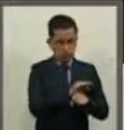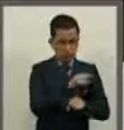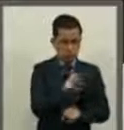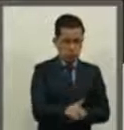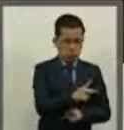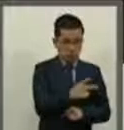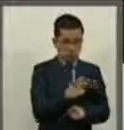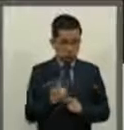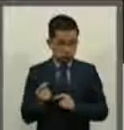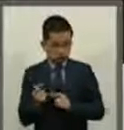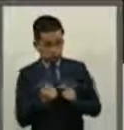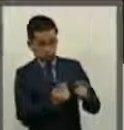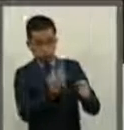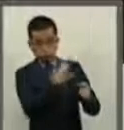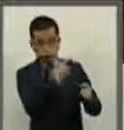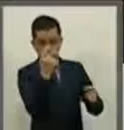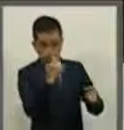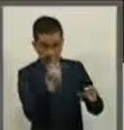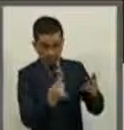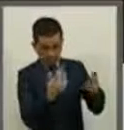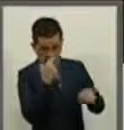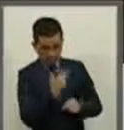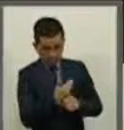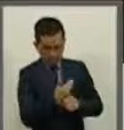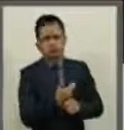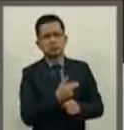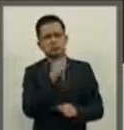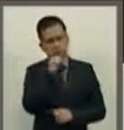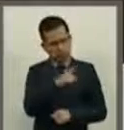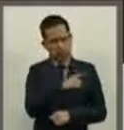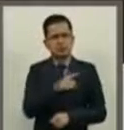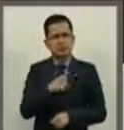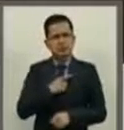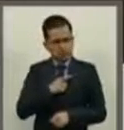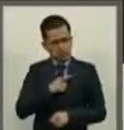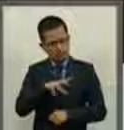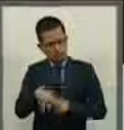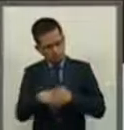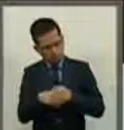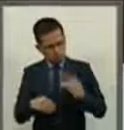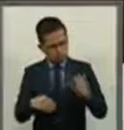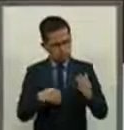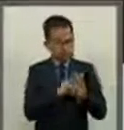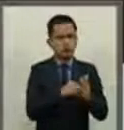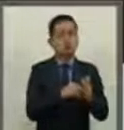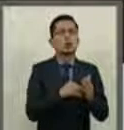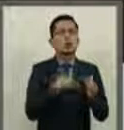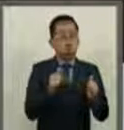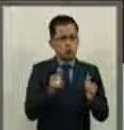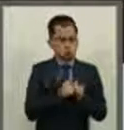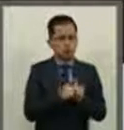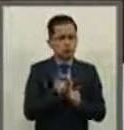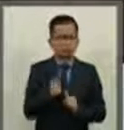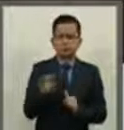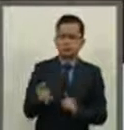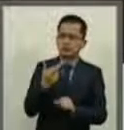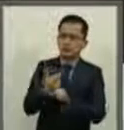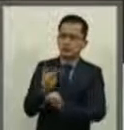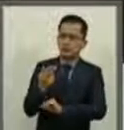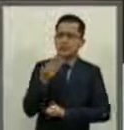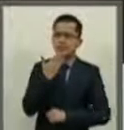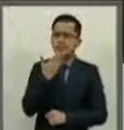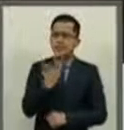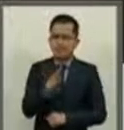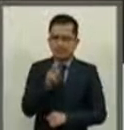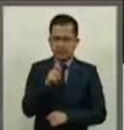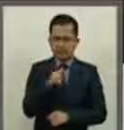Ciudadana, resultan relevantes también las nuevas facultades conferidas a la Secretaría de Bienestar, como